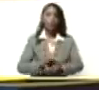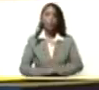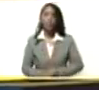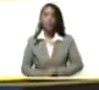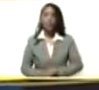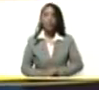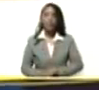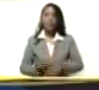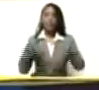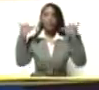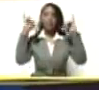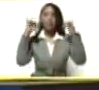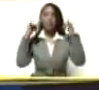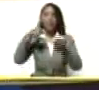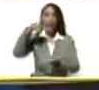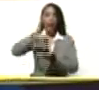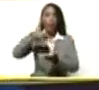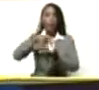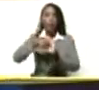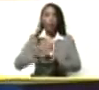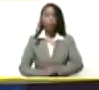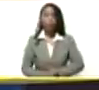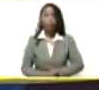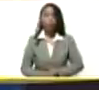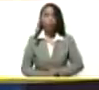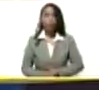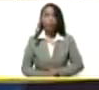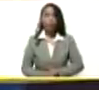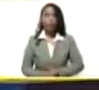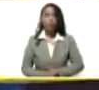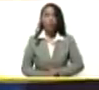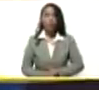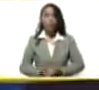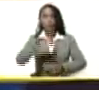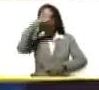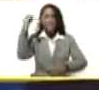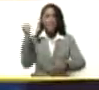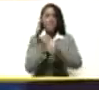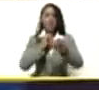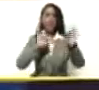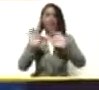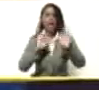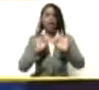de la celebración de carabobo las obras teatrales